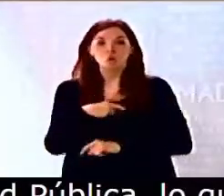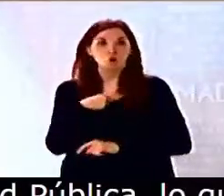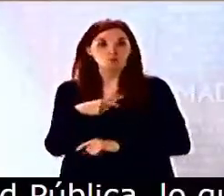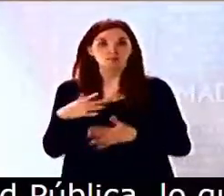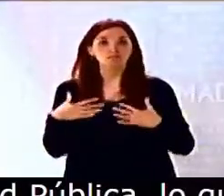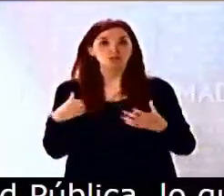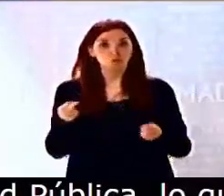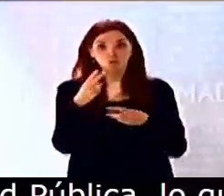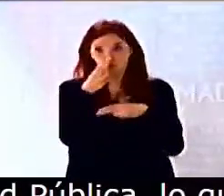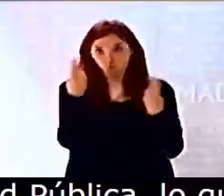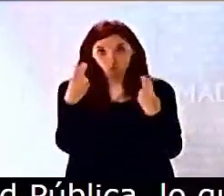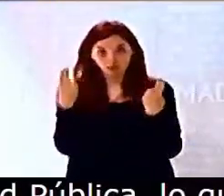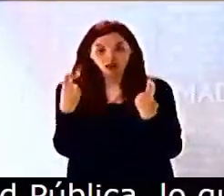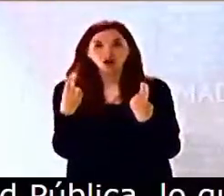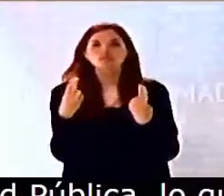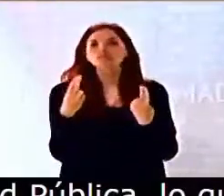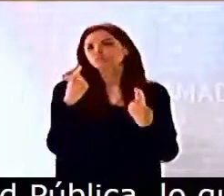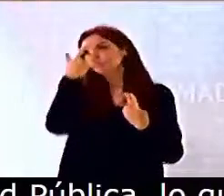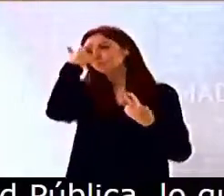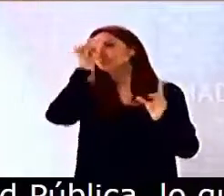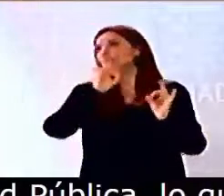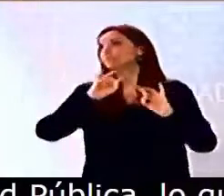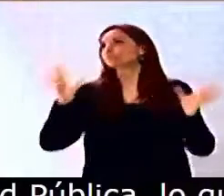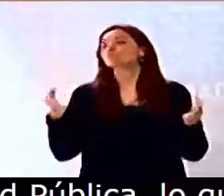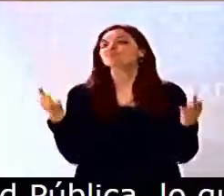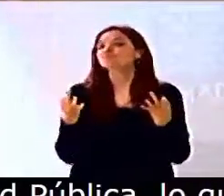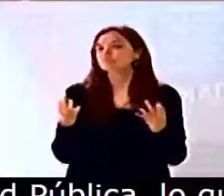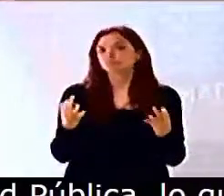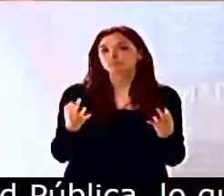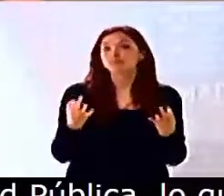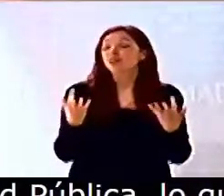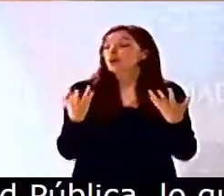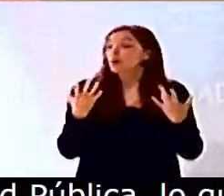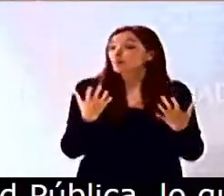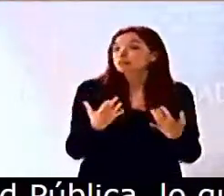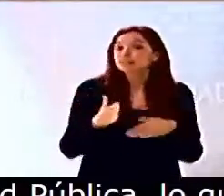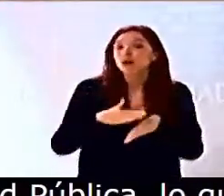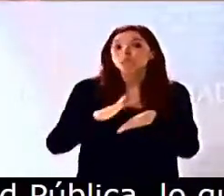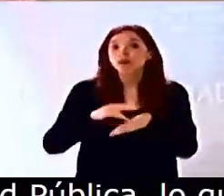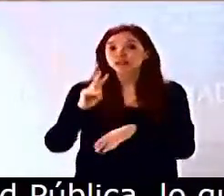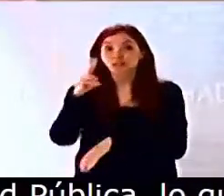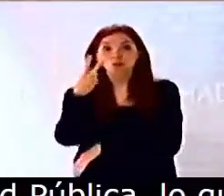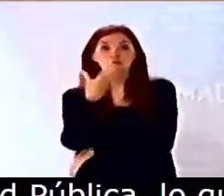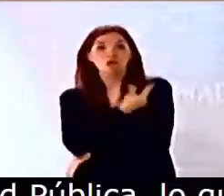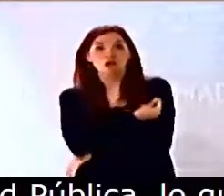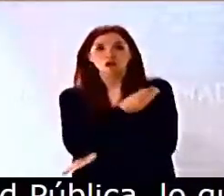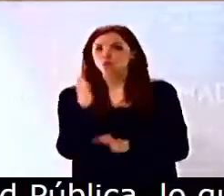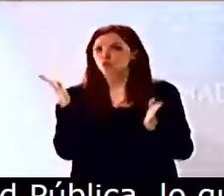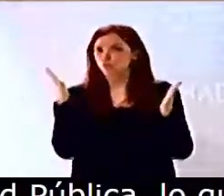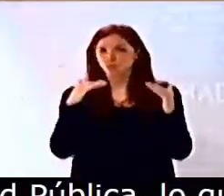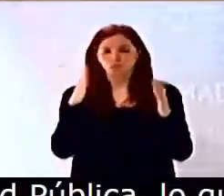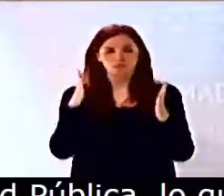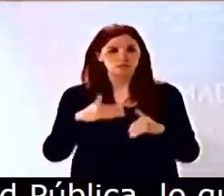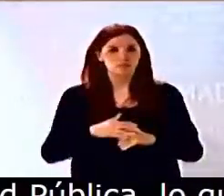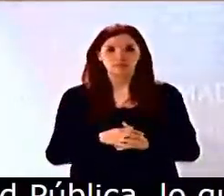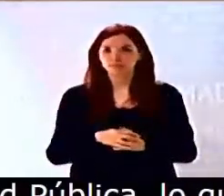Pública, es que no hay ninguna prisa para poner la segunda dosis de AstraZeneca.